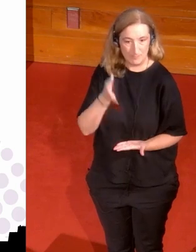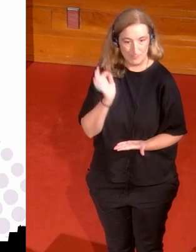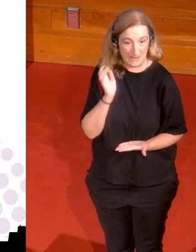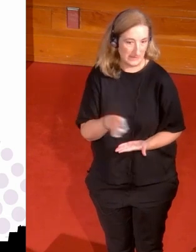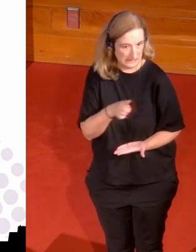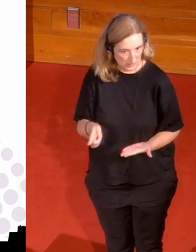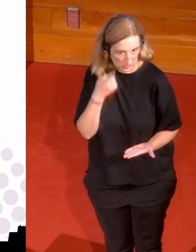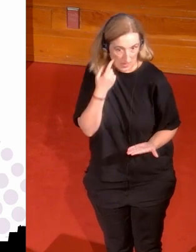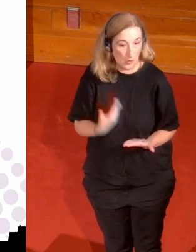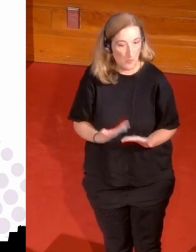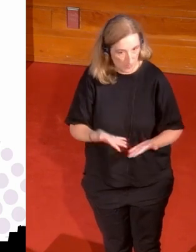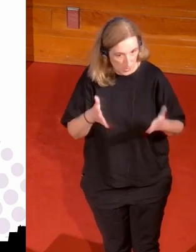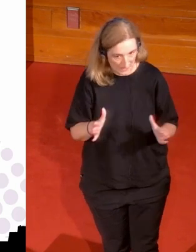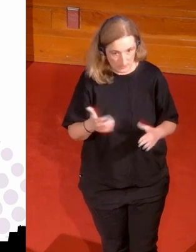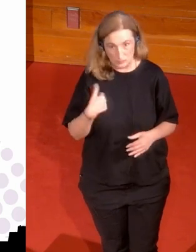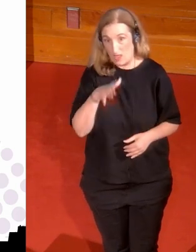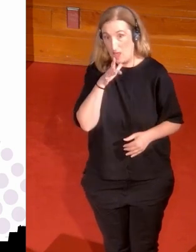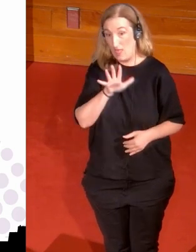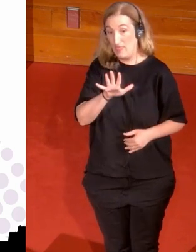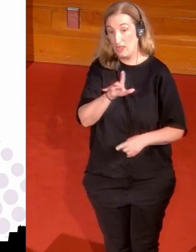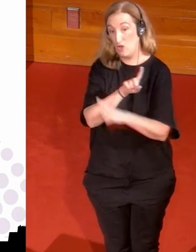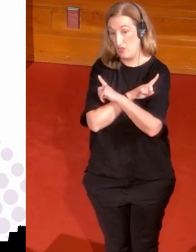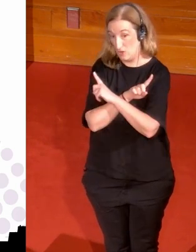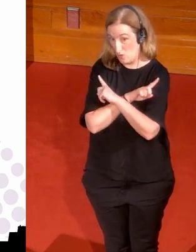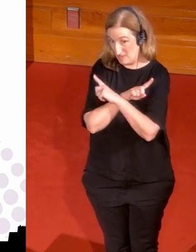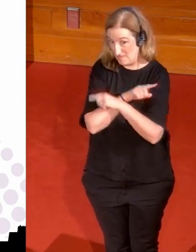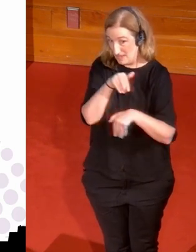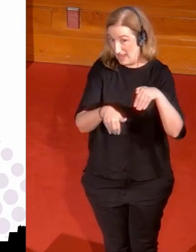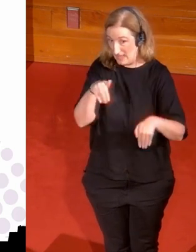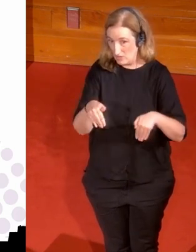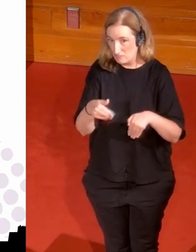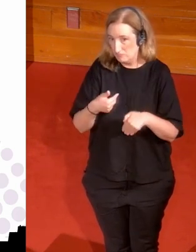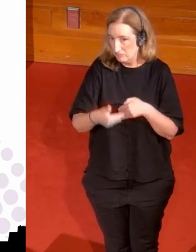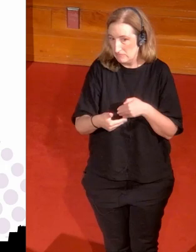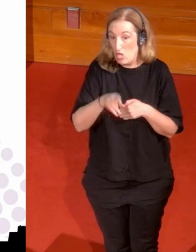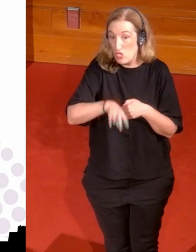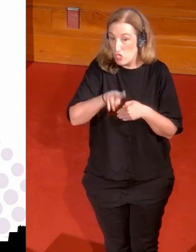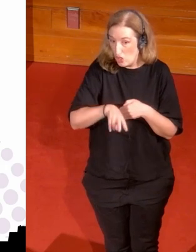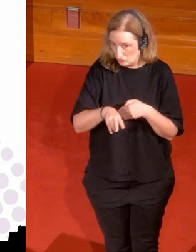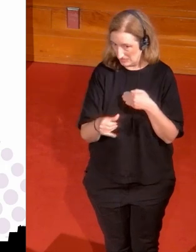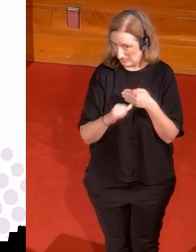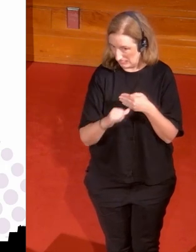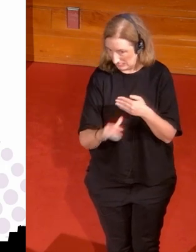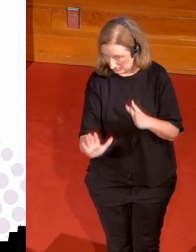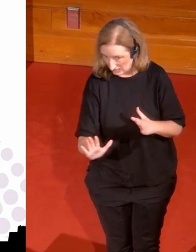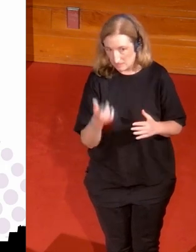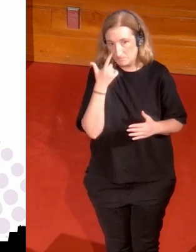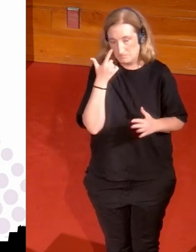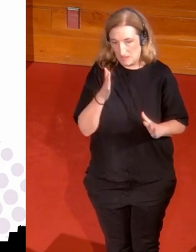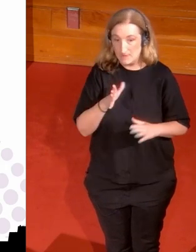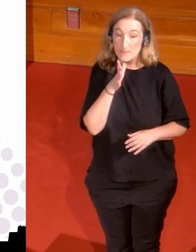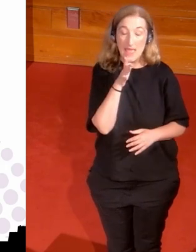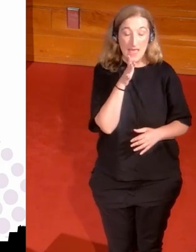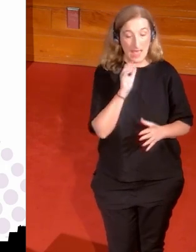Bueno estamos he dicho 5 de noviembre las elecciones es decir estamos a dos meses y unos días Eh vamos